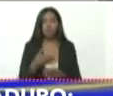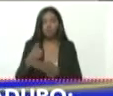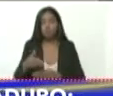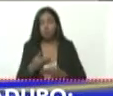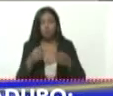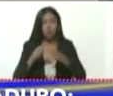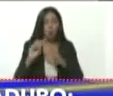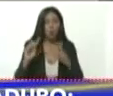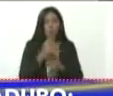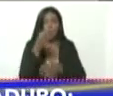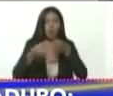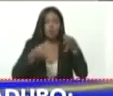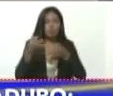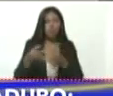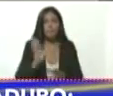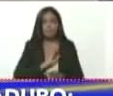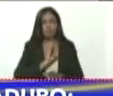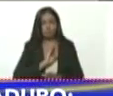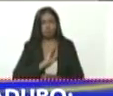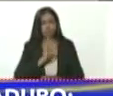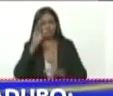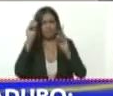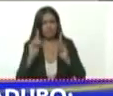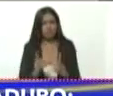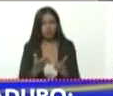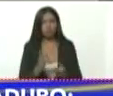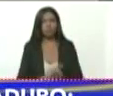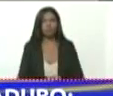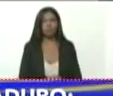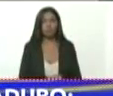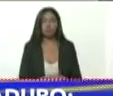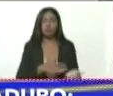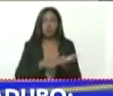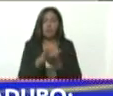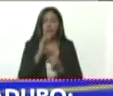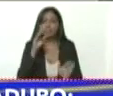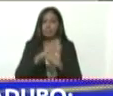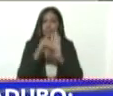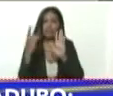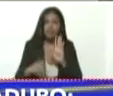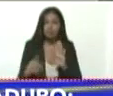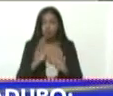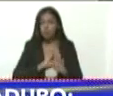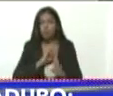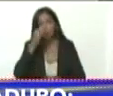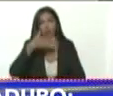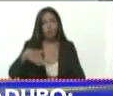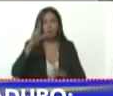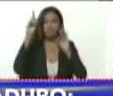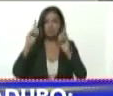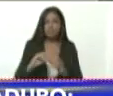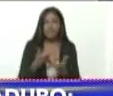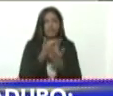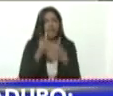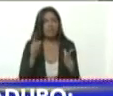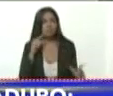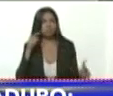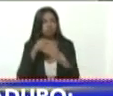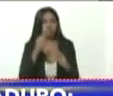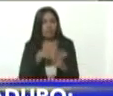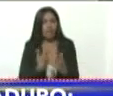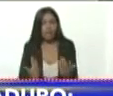el principio jurídico de la autodeterminación. La soberanía es el derecho inalienable de los pueblos a decidir libremente su